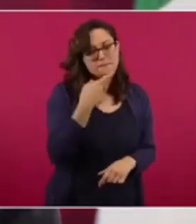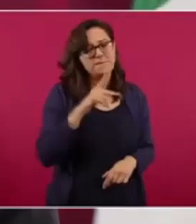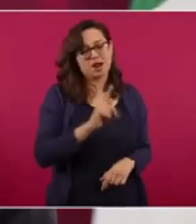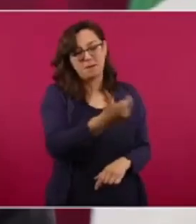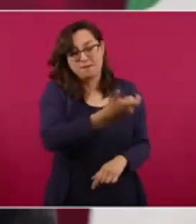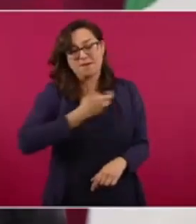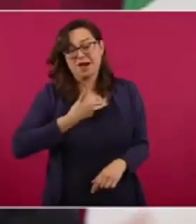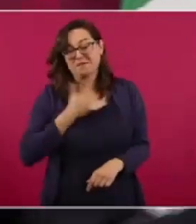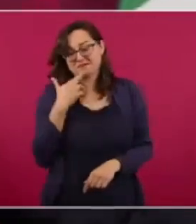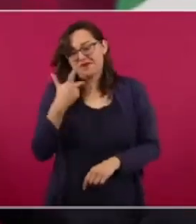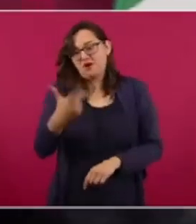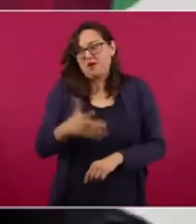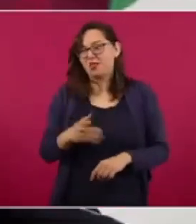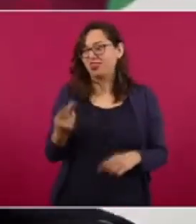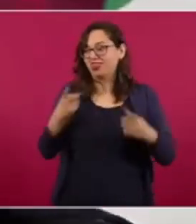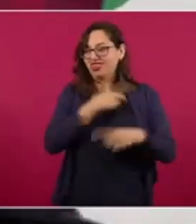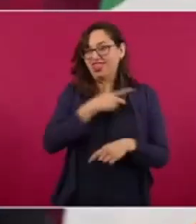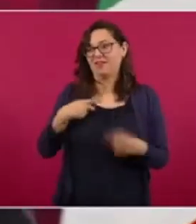Pero